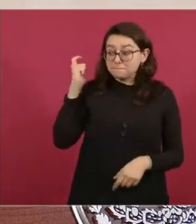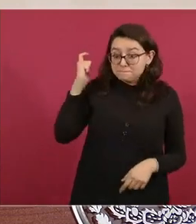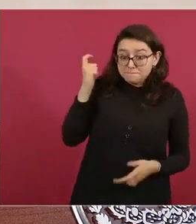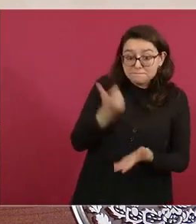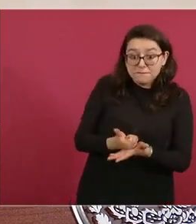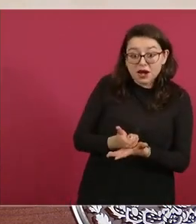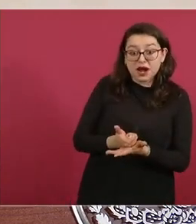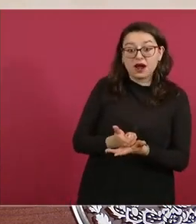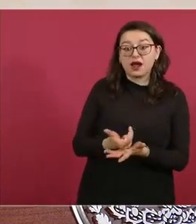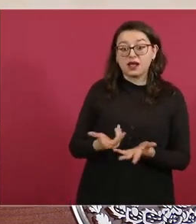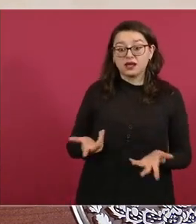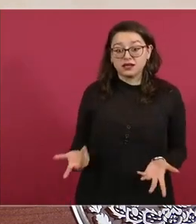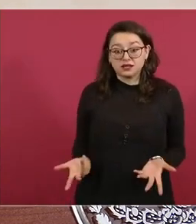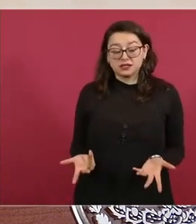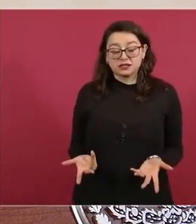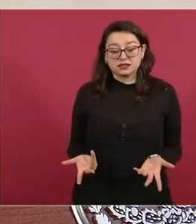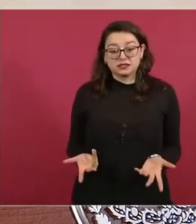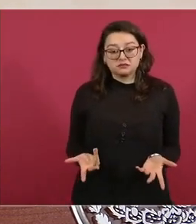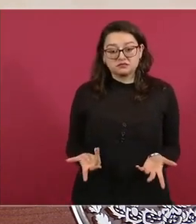para eso,